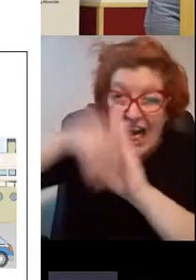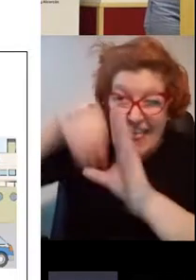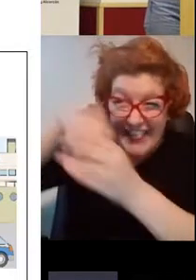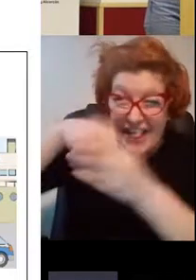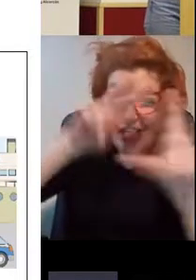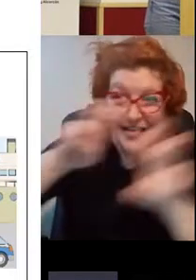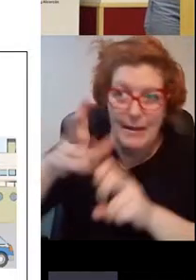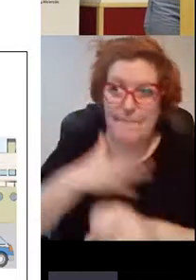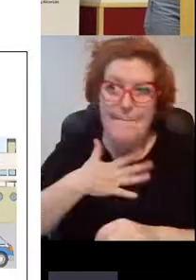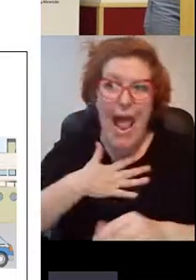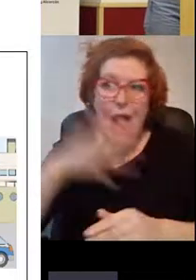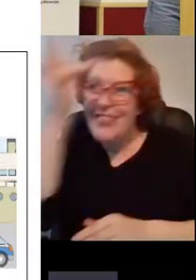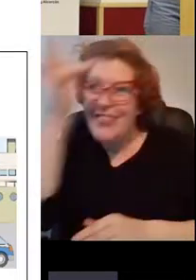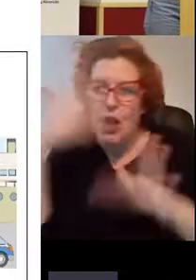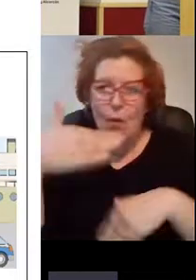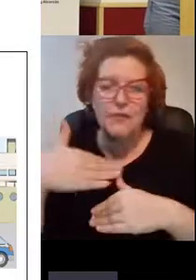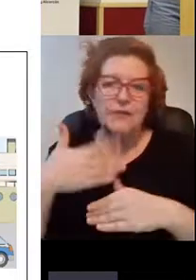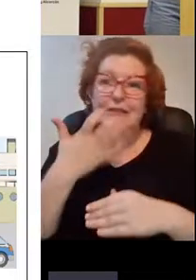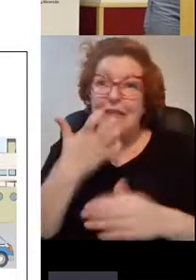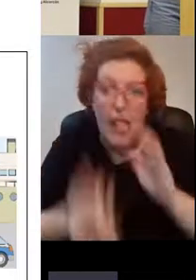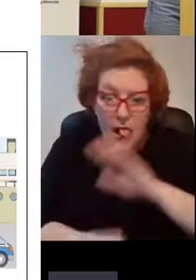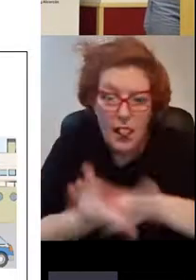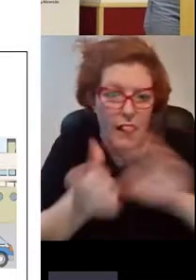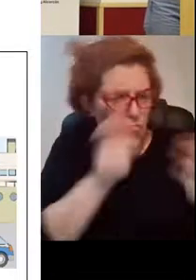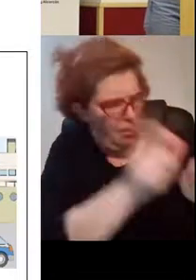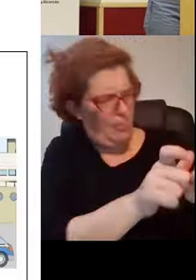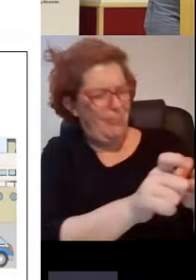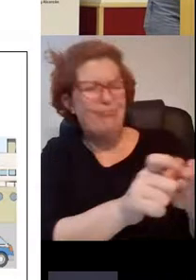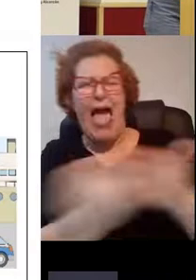si aparece uno se le proporciona la ayuda necesaria.